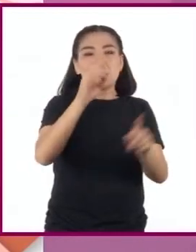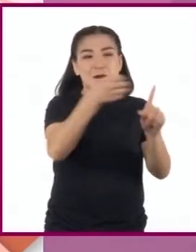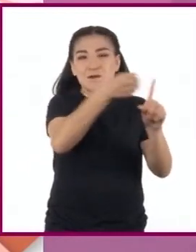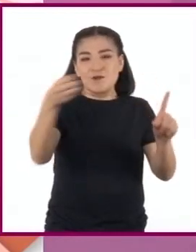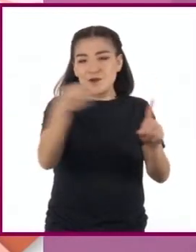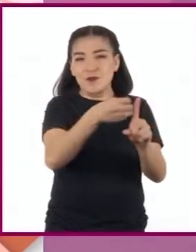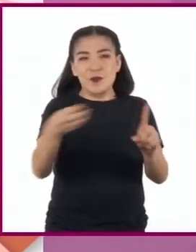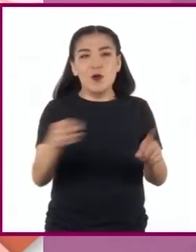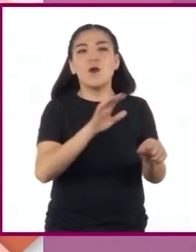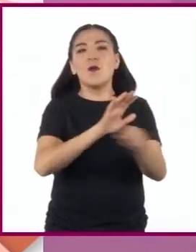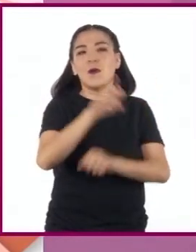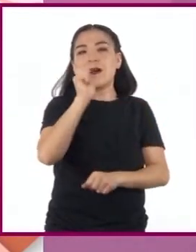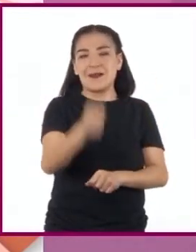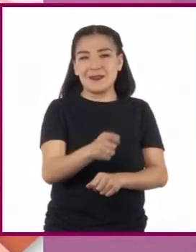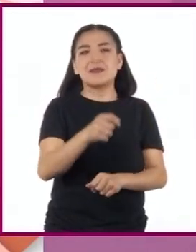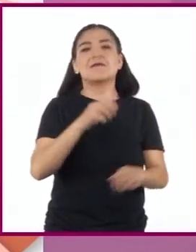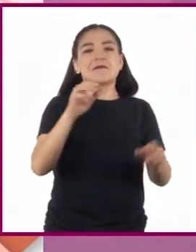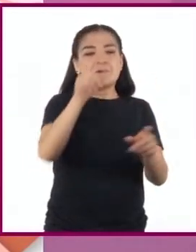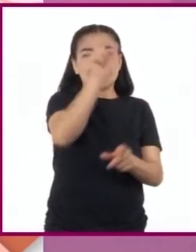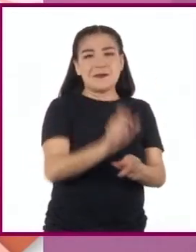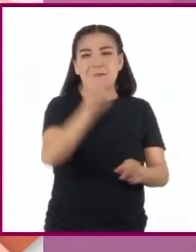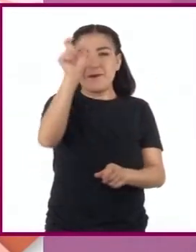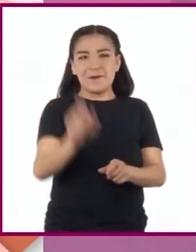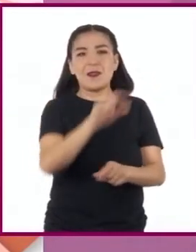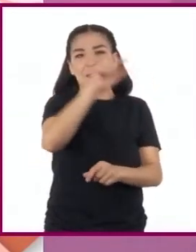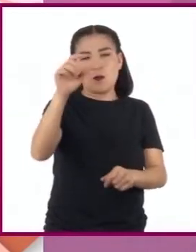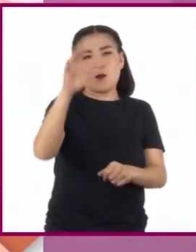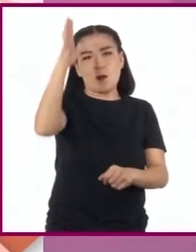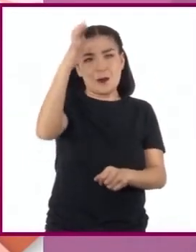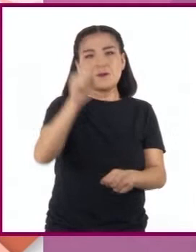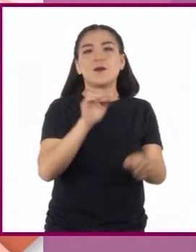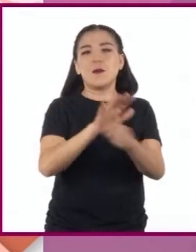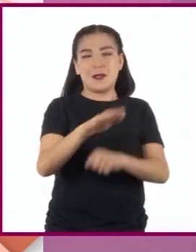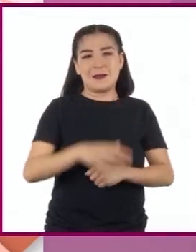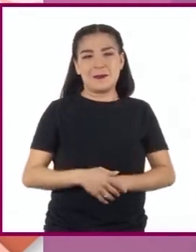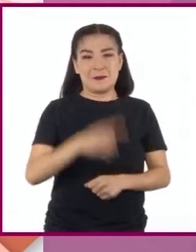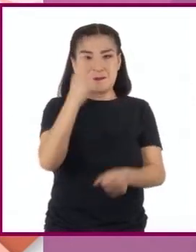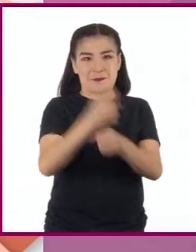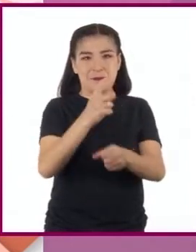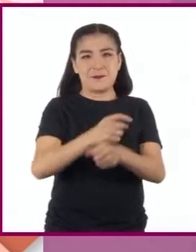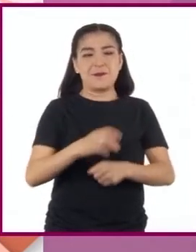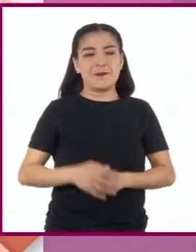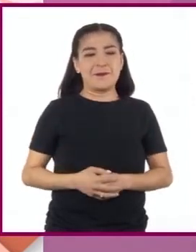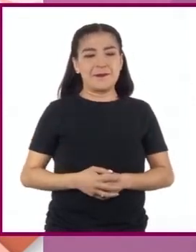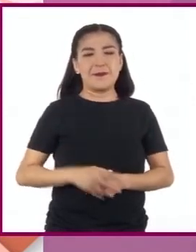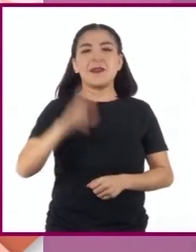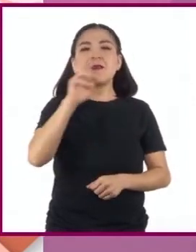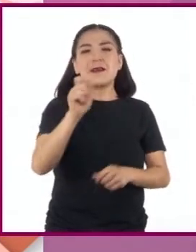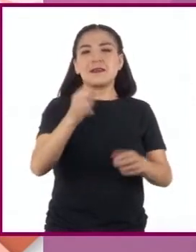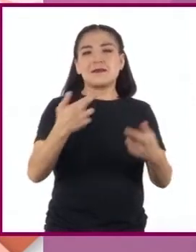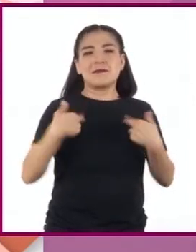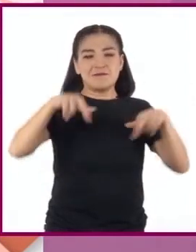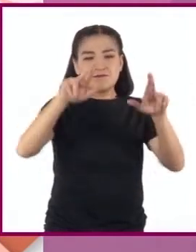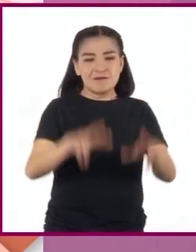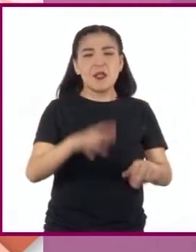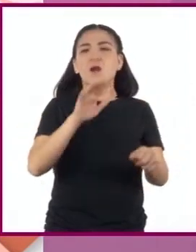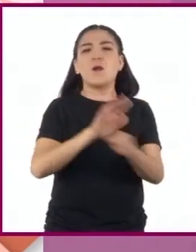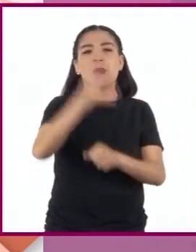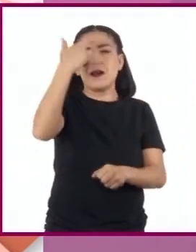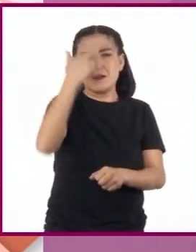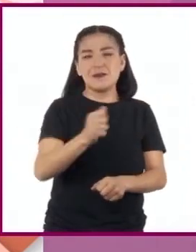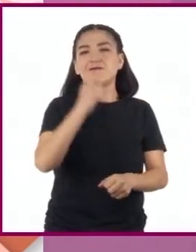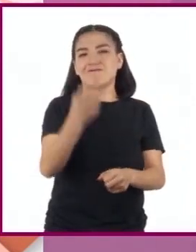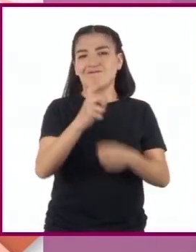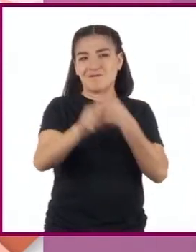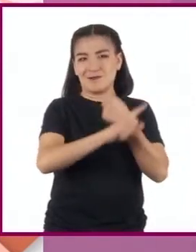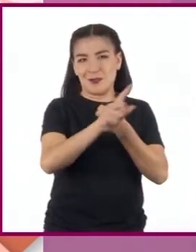recuadro correspondiente coloquen el concepto que se describe. 1. Presenta las razones que han originado los